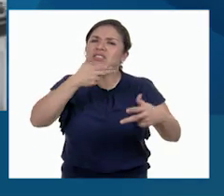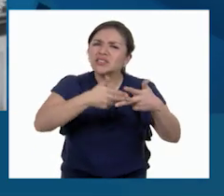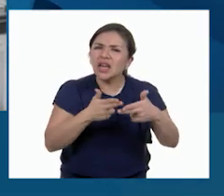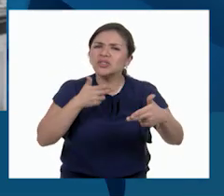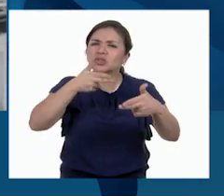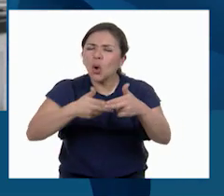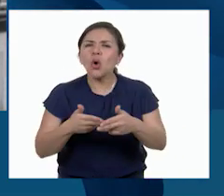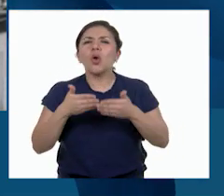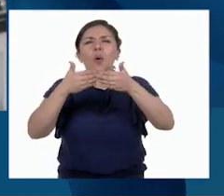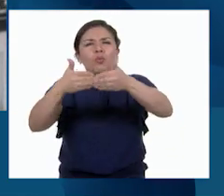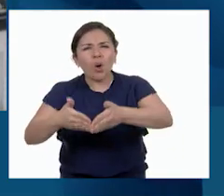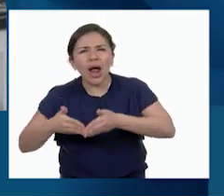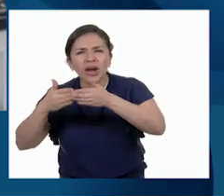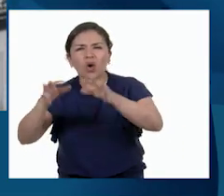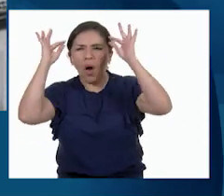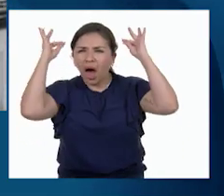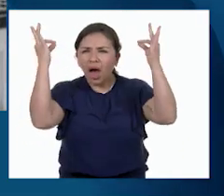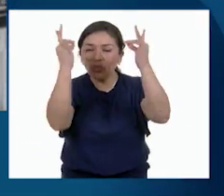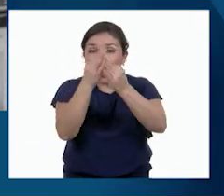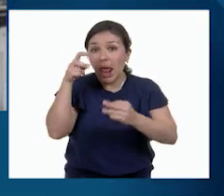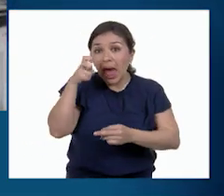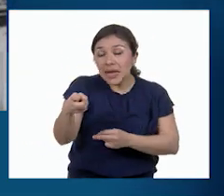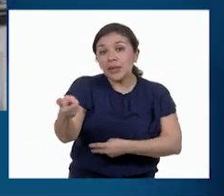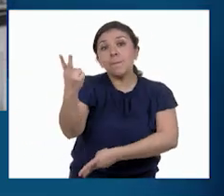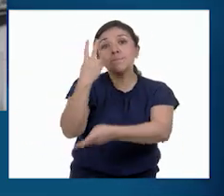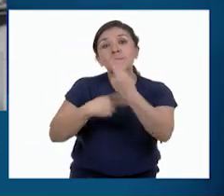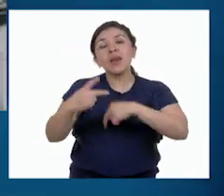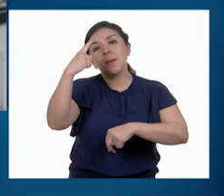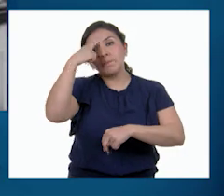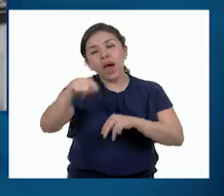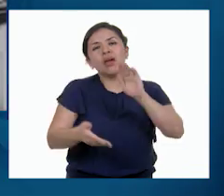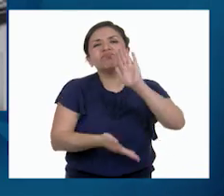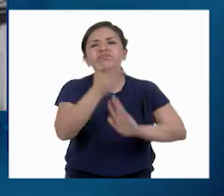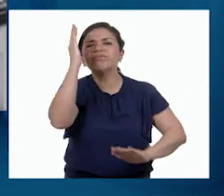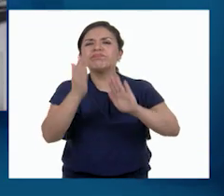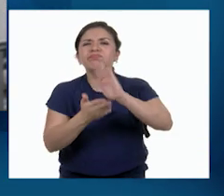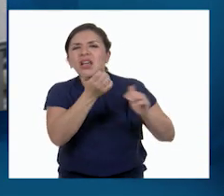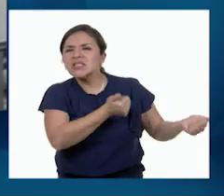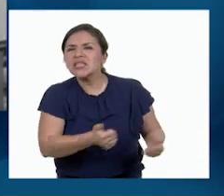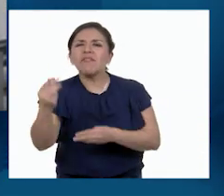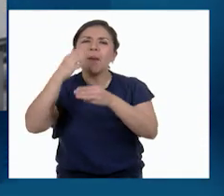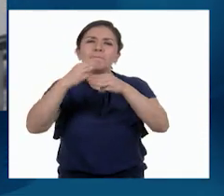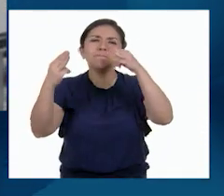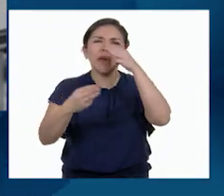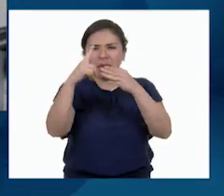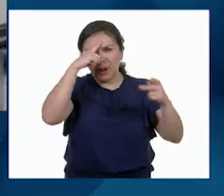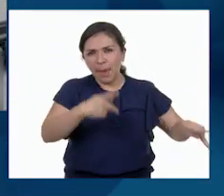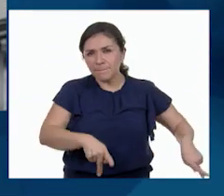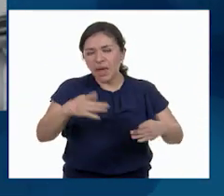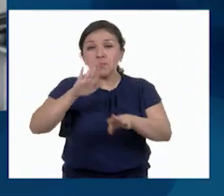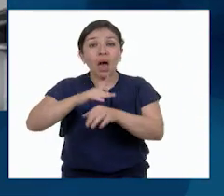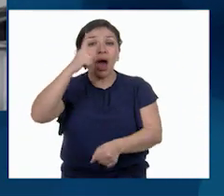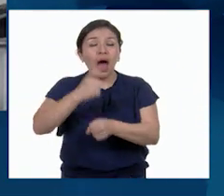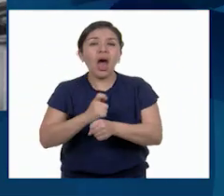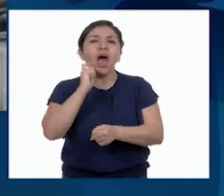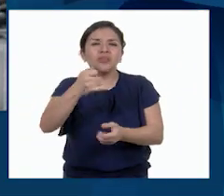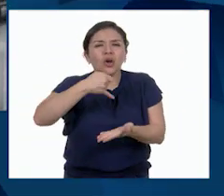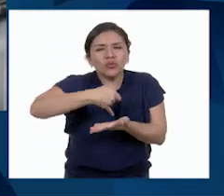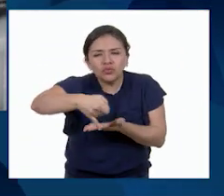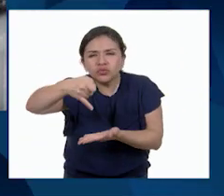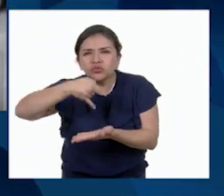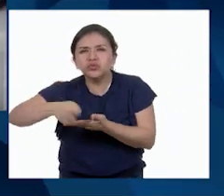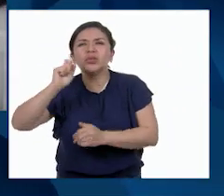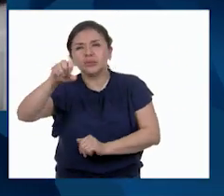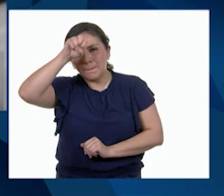y puertos, ya que es por ahí por donde salen del país nuestras materias primas, principalmente agrícolas y